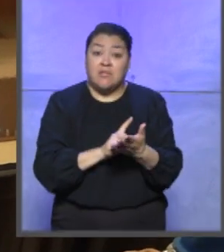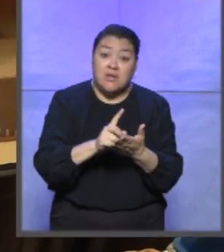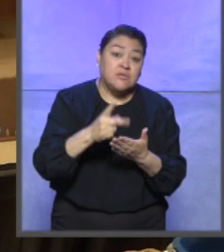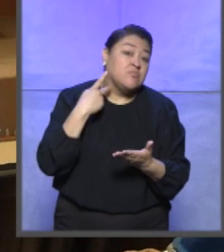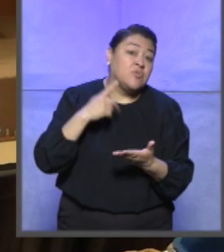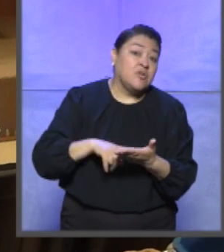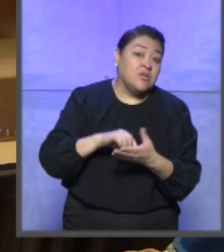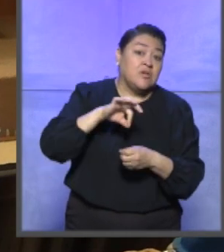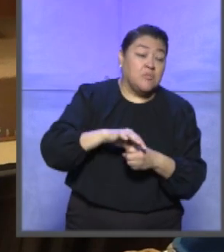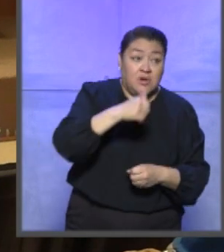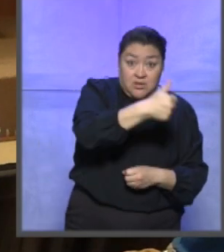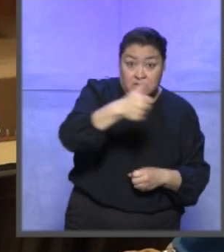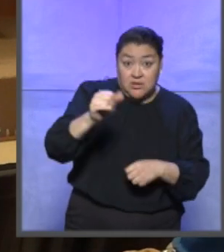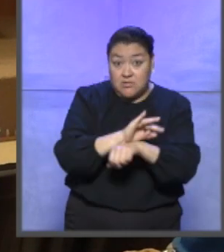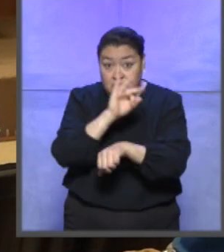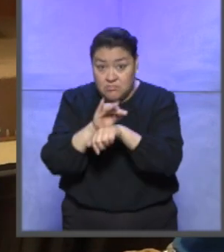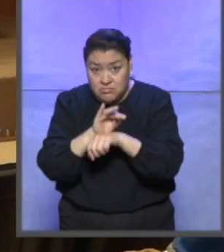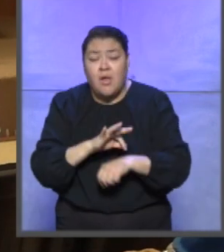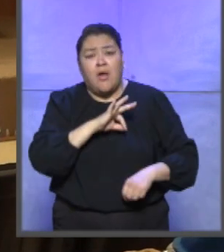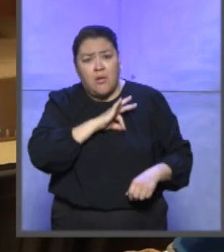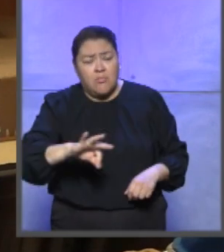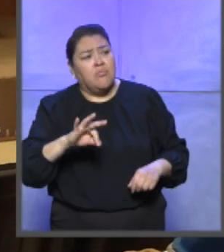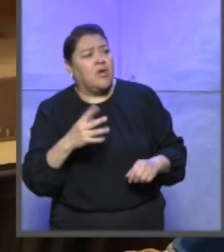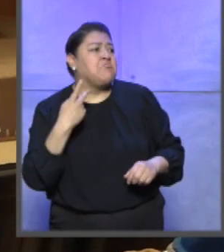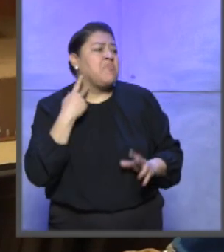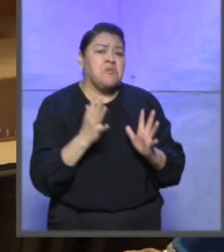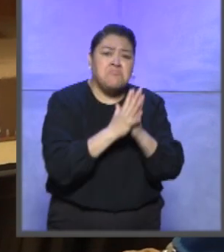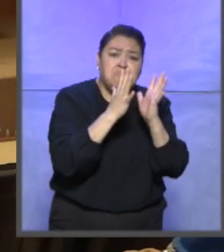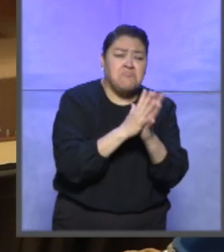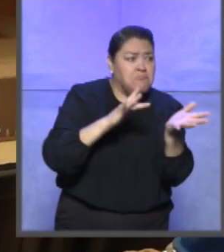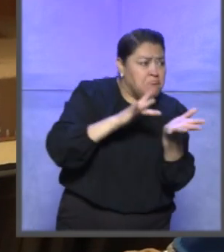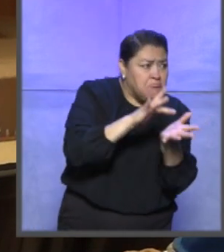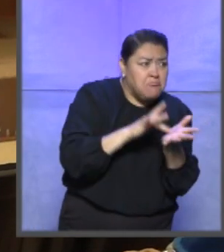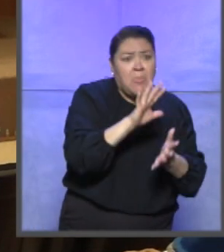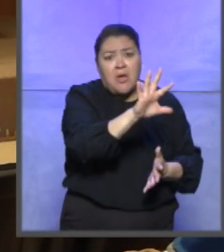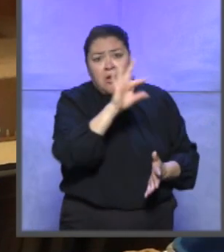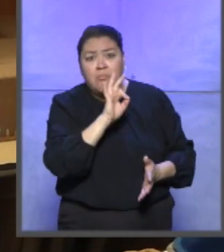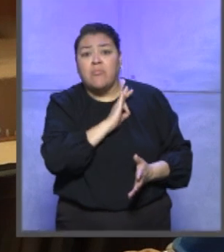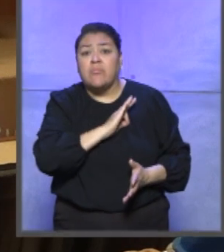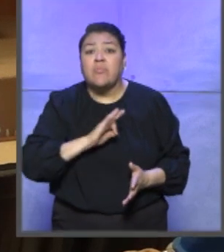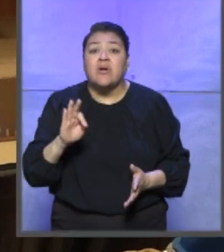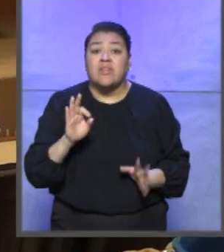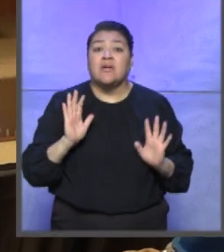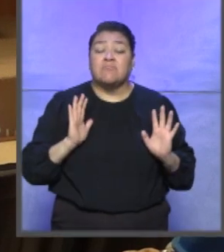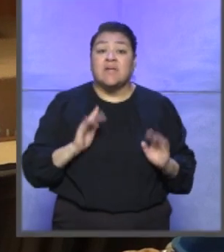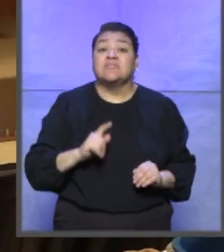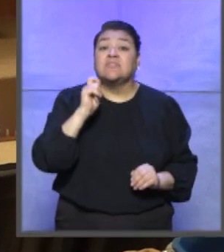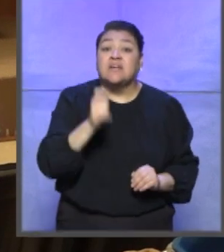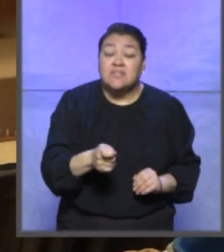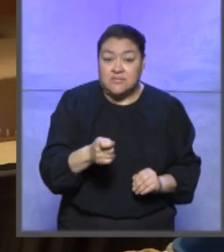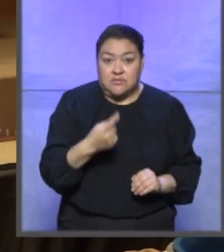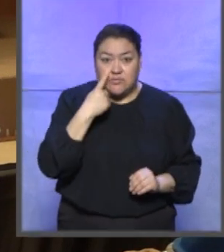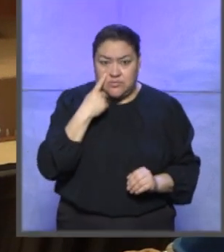los derechos político-electorales para efectos de participar en la vida política del Estado. De ahí que esto no signifique